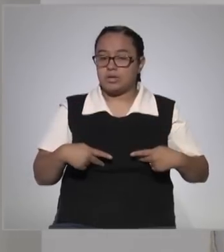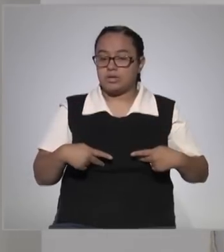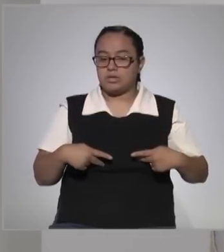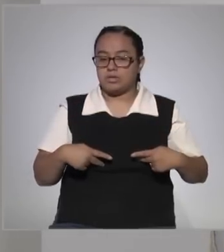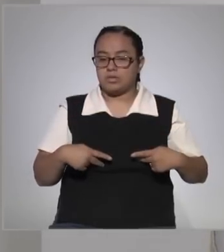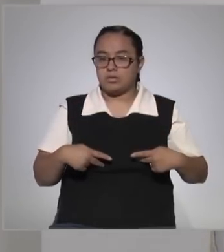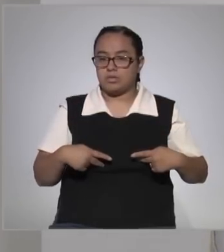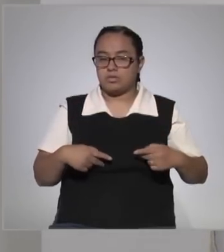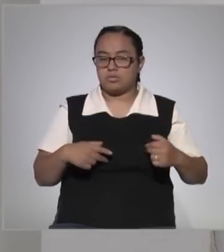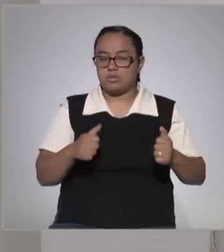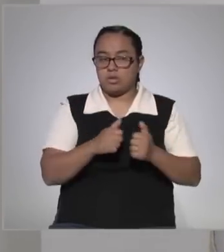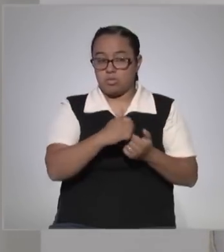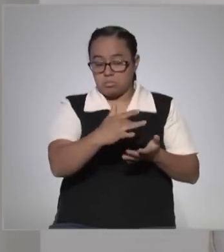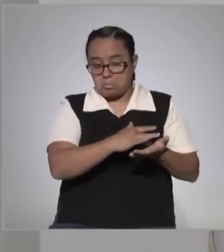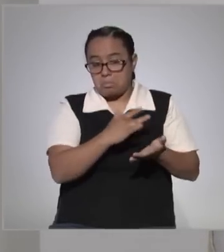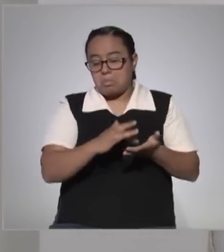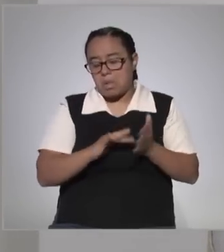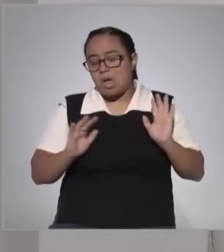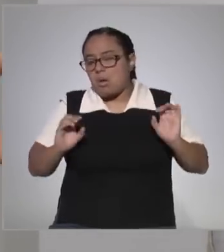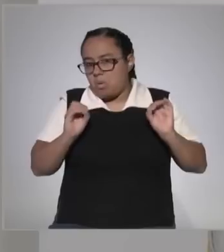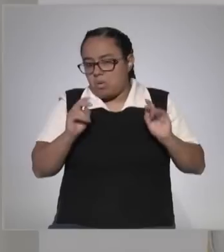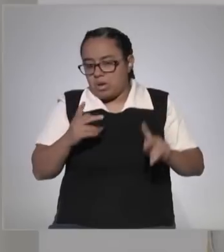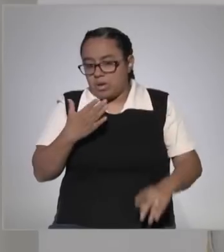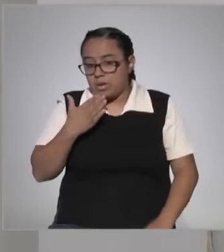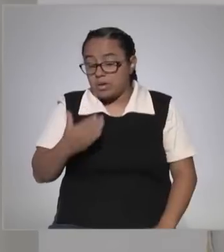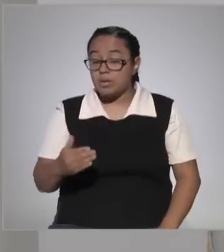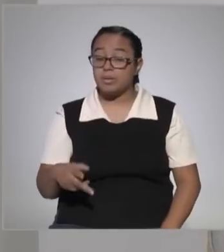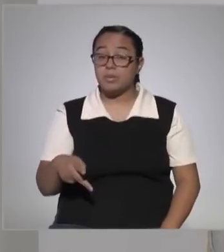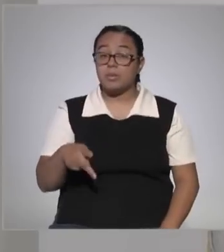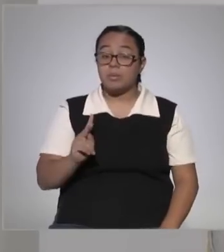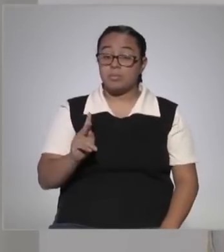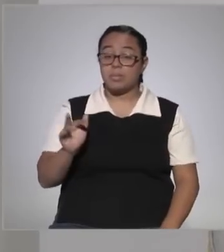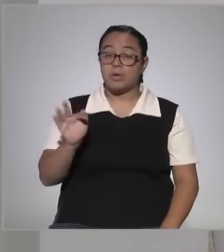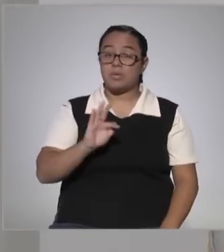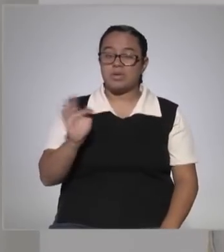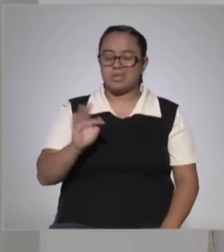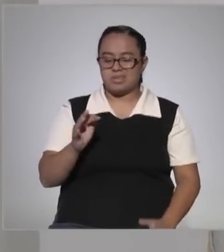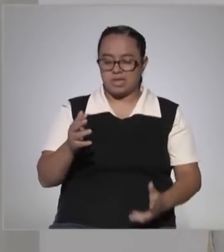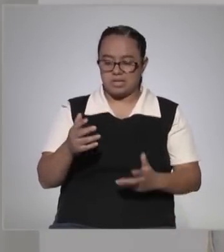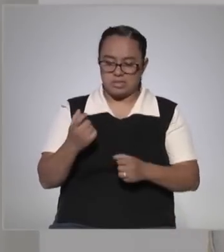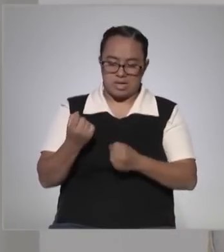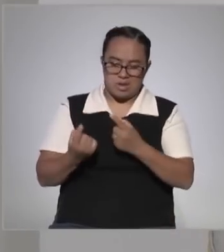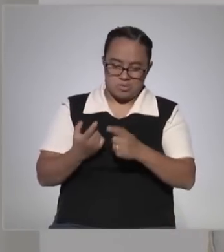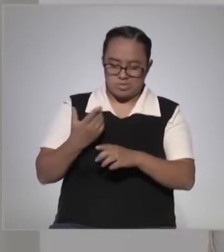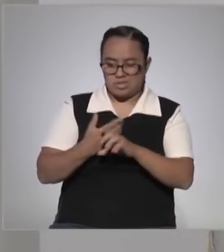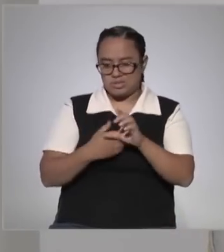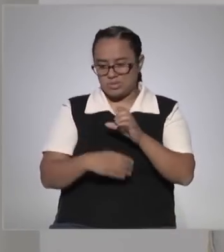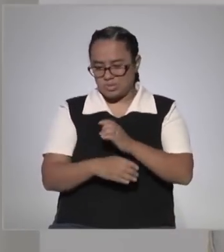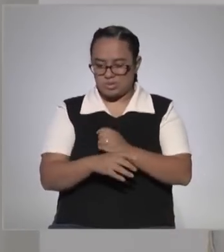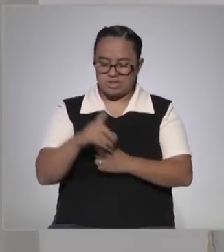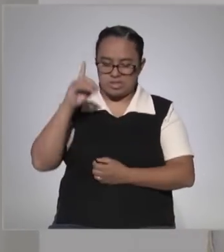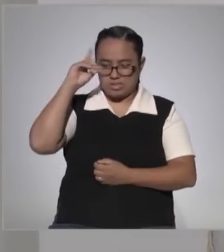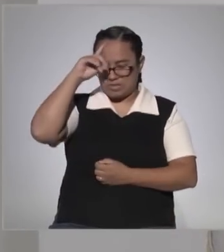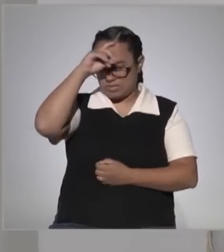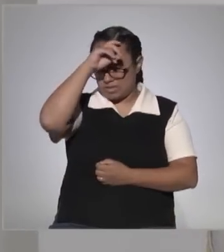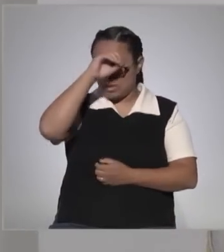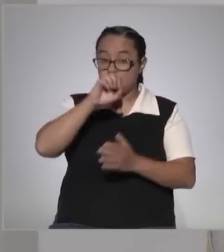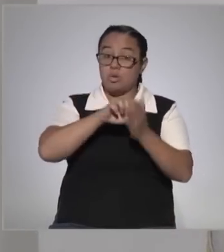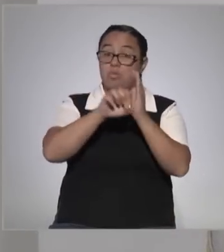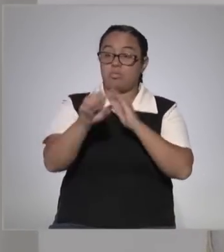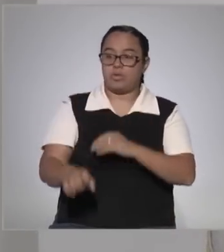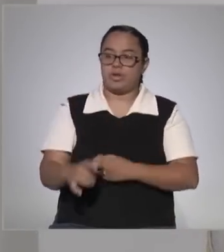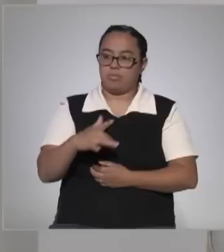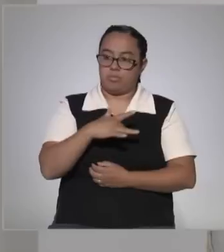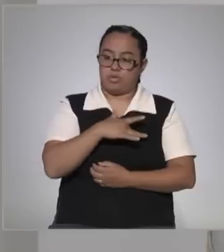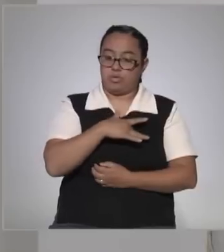humanitariamente vea por ti, está bueno. Pero si todavía tienes ciertos recursos, sobre todo la parte de enamorarte,